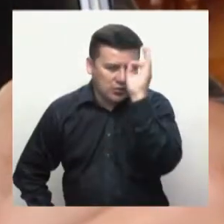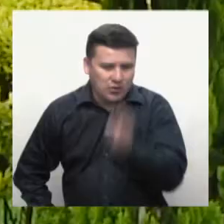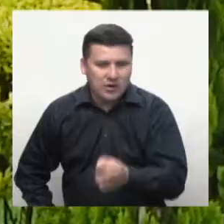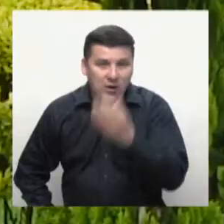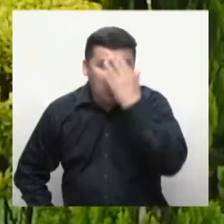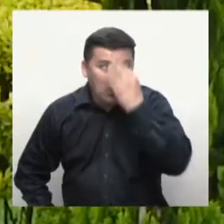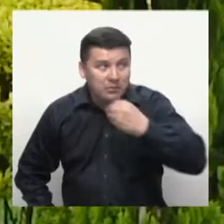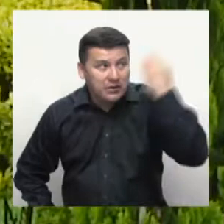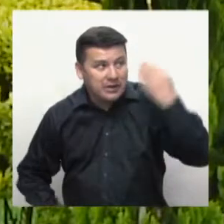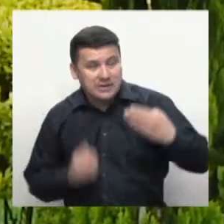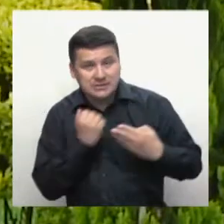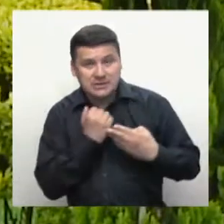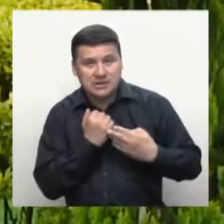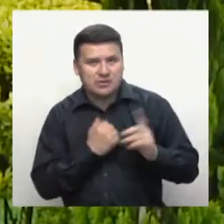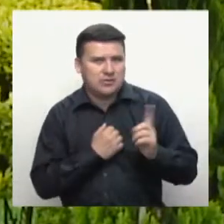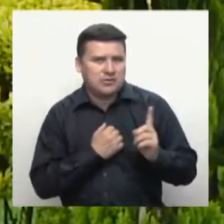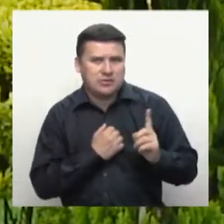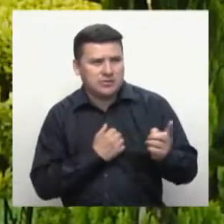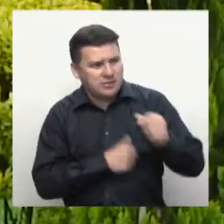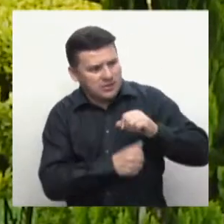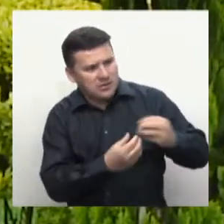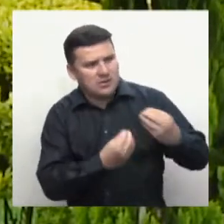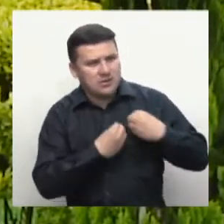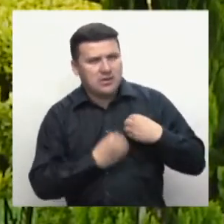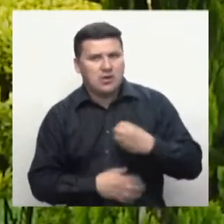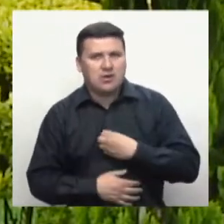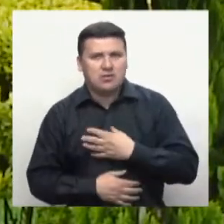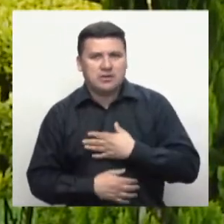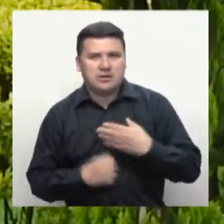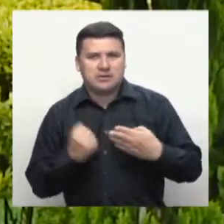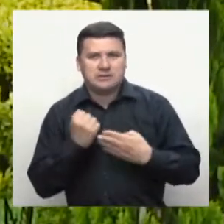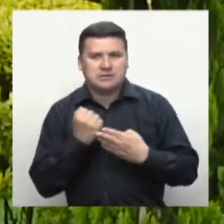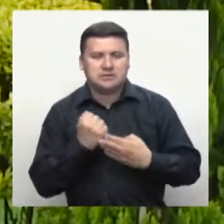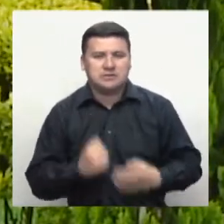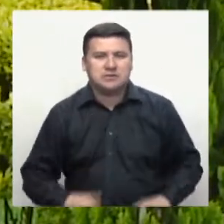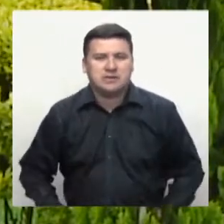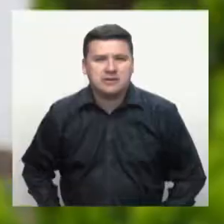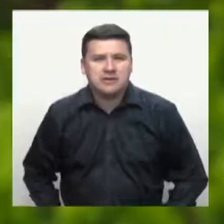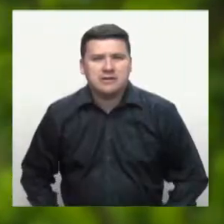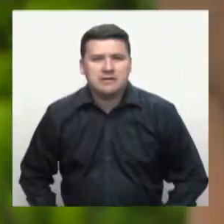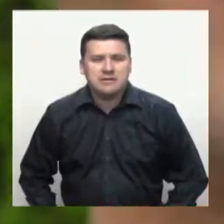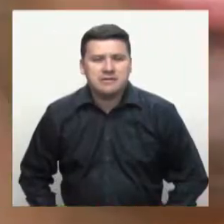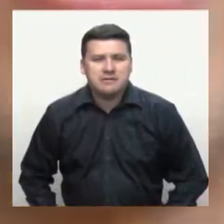Nunca voy a olvidar el Sena y nunca voy a olvidar las cosas que el Sena ha hecho por mí y las oportunidades que me ha brindado.